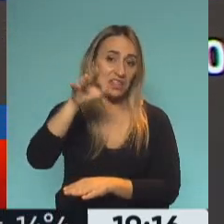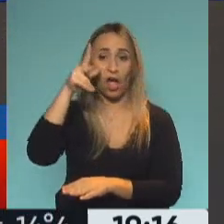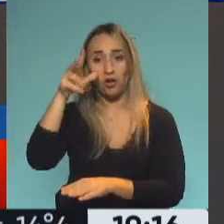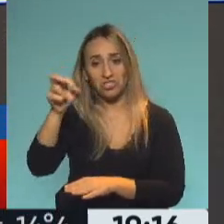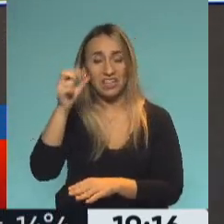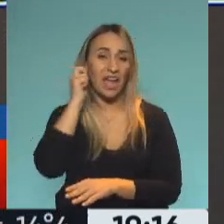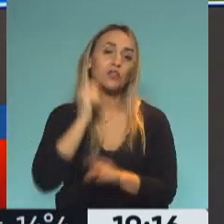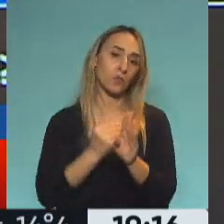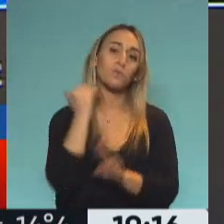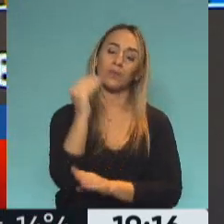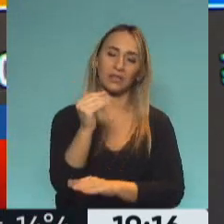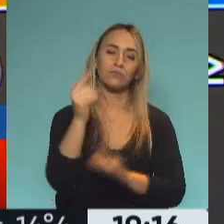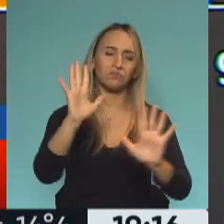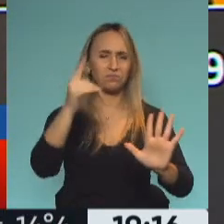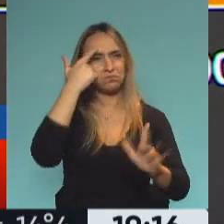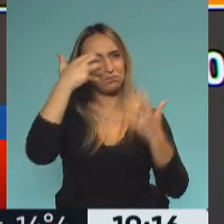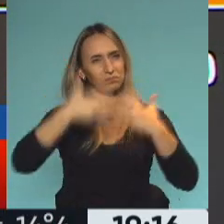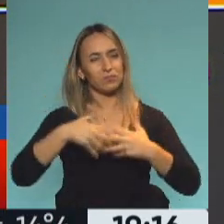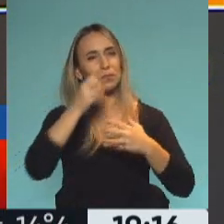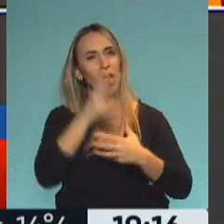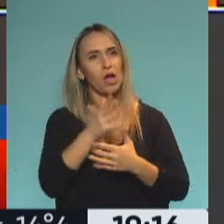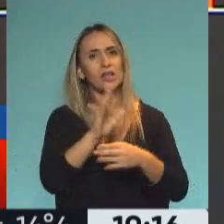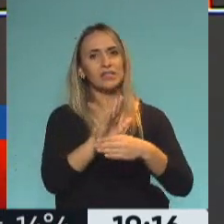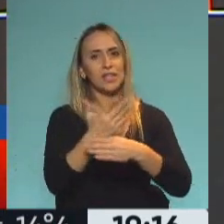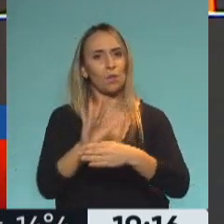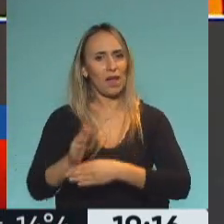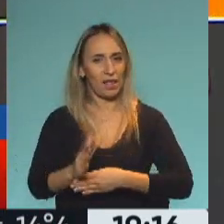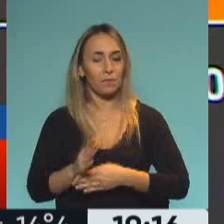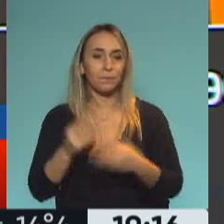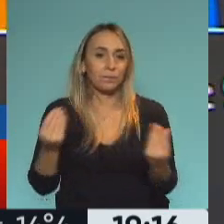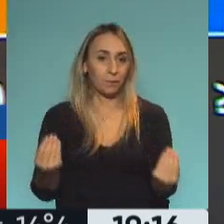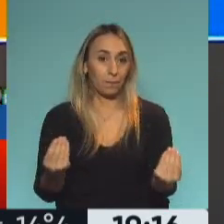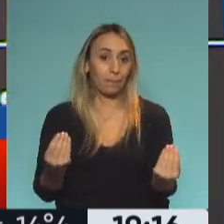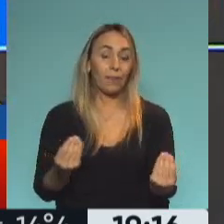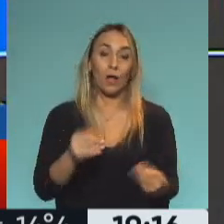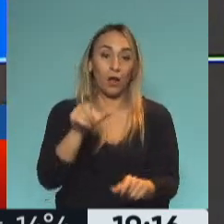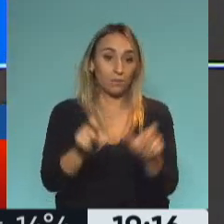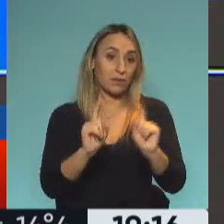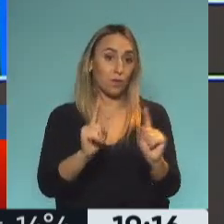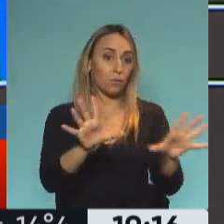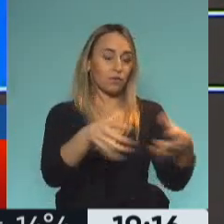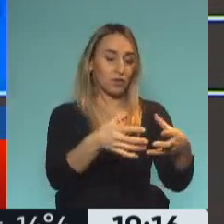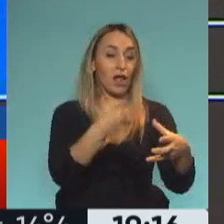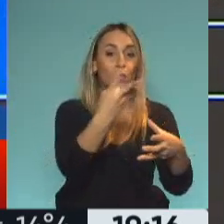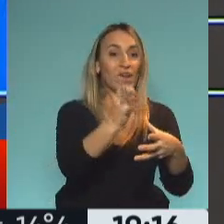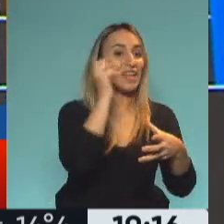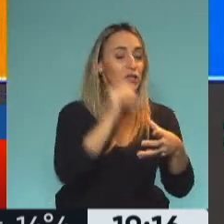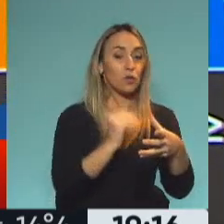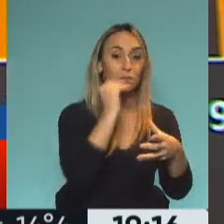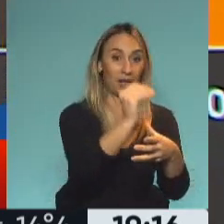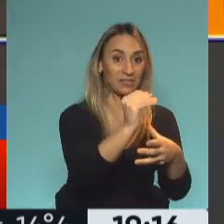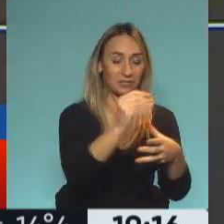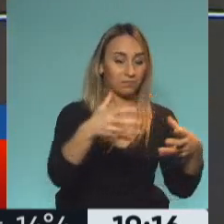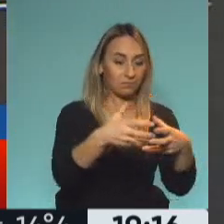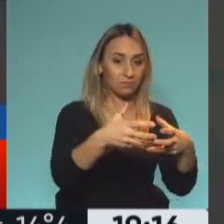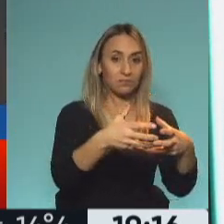¿Sí? Y dije, voy a separar en aquello que pasó en el año con estos pacientes mayores de 40 años, todo el grupo,